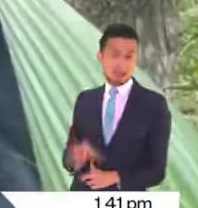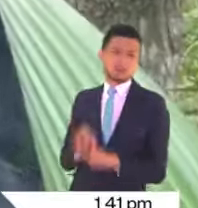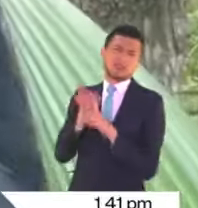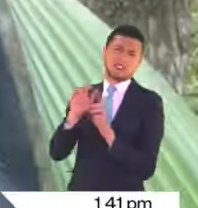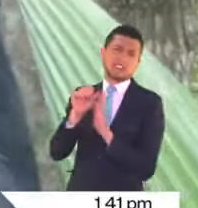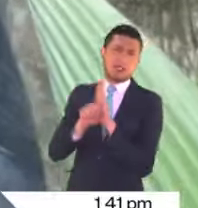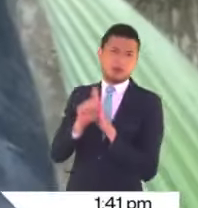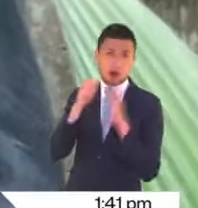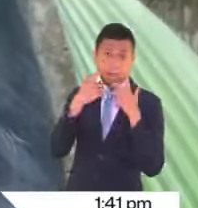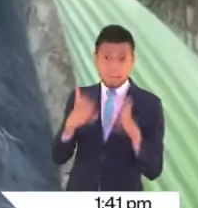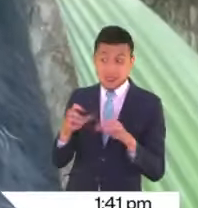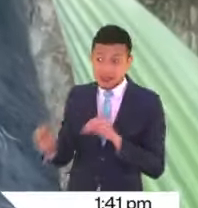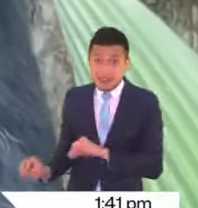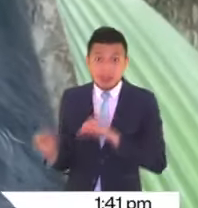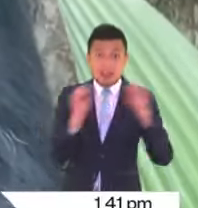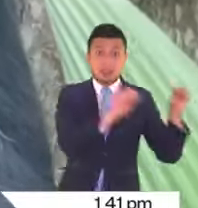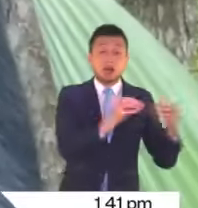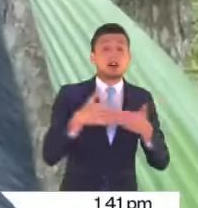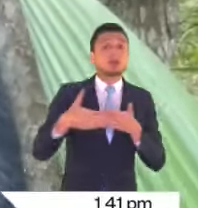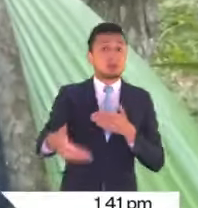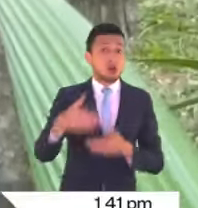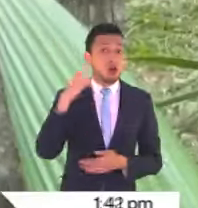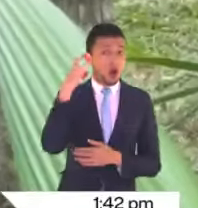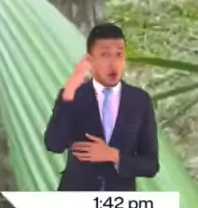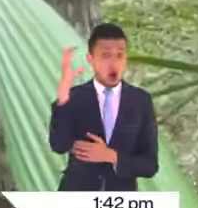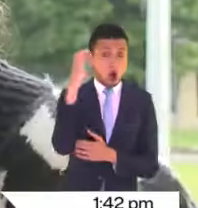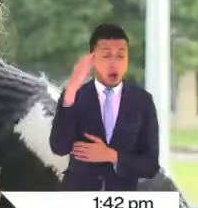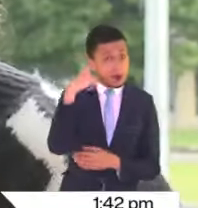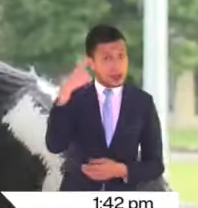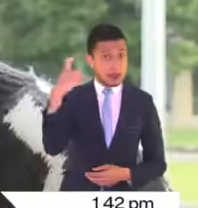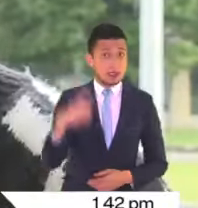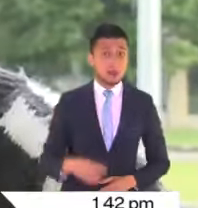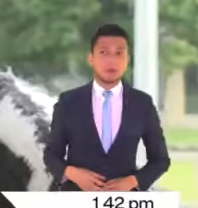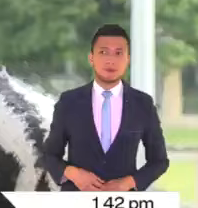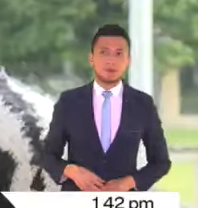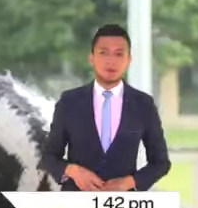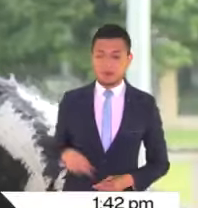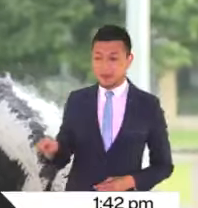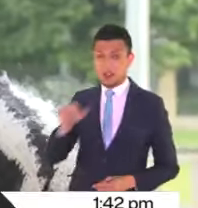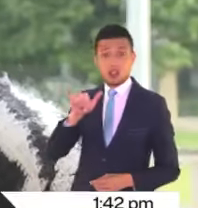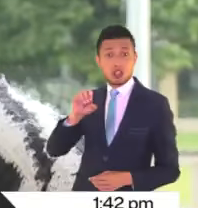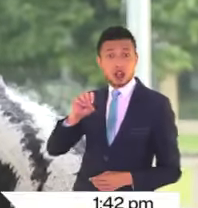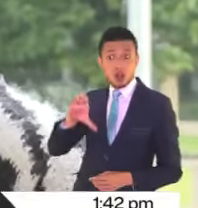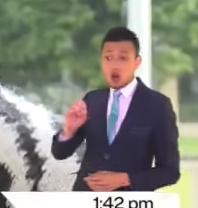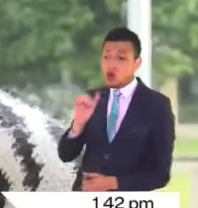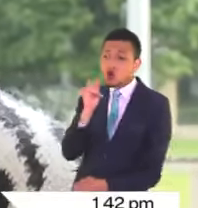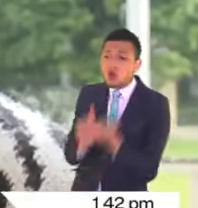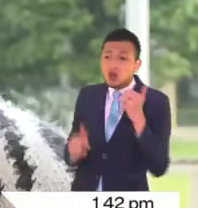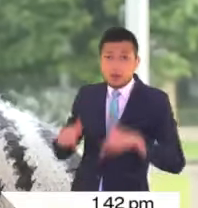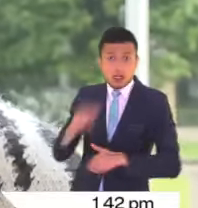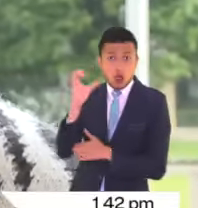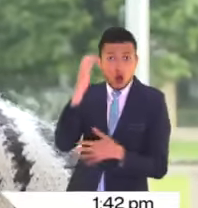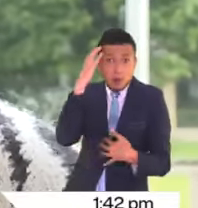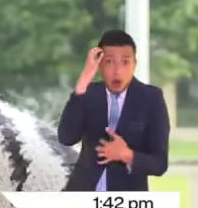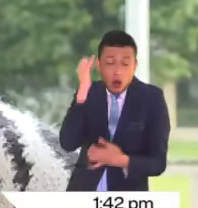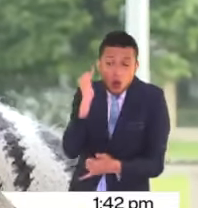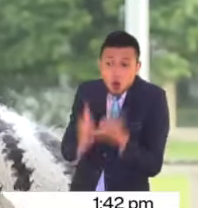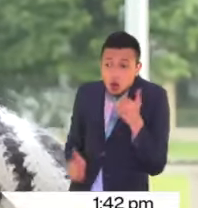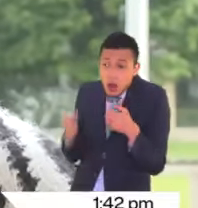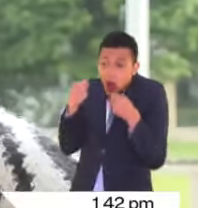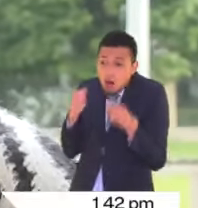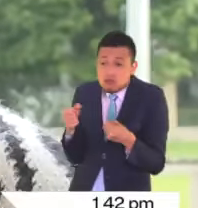de su traslado queda otro desafío para Colombia. Siendo Yoko el último gran simio que queda en Colombia, lo